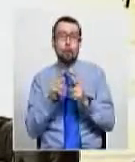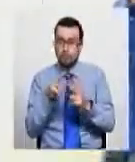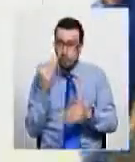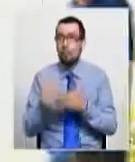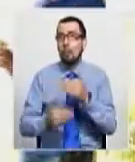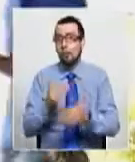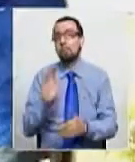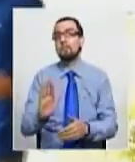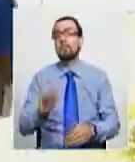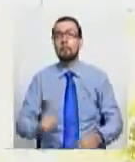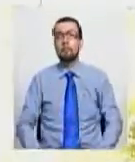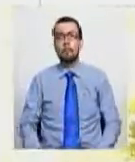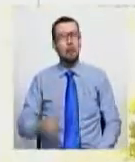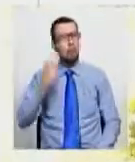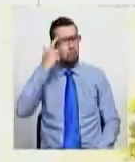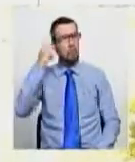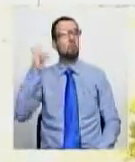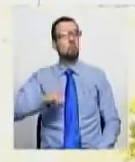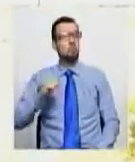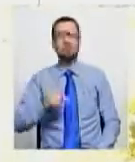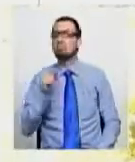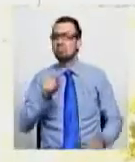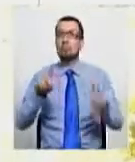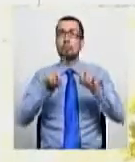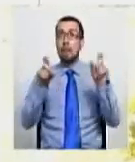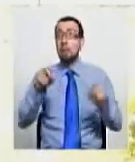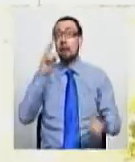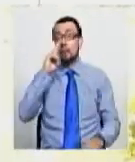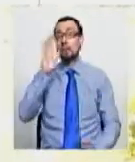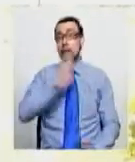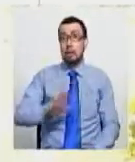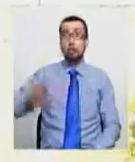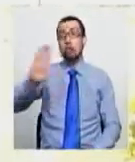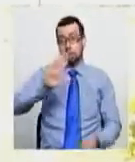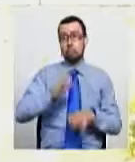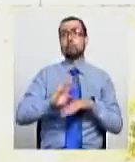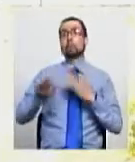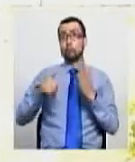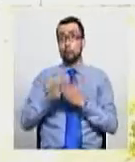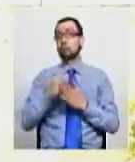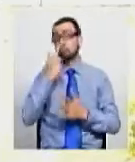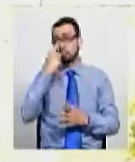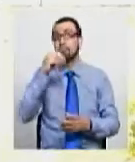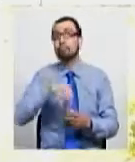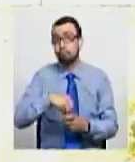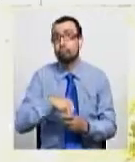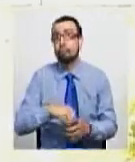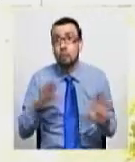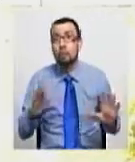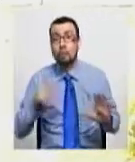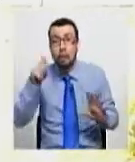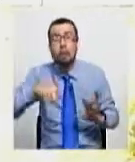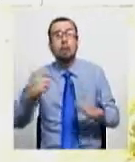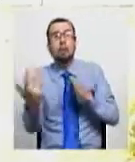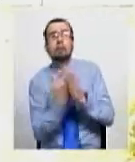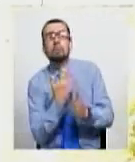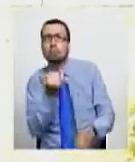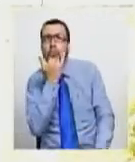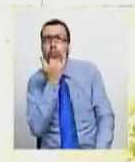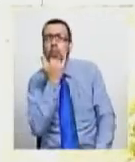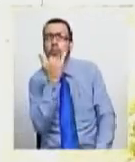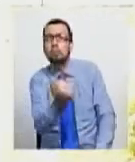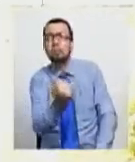proceso de paz yo creo que el pse porque es un tema nacional un tema que nos incumbe a todos y la comunidad de estar informada de todo lo que está pasando